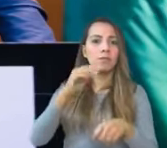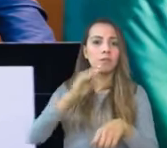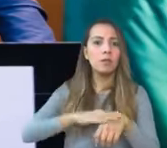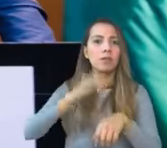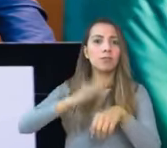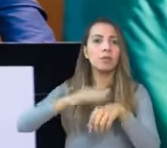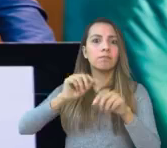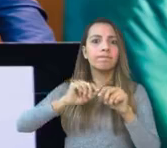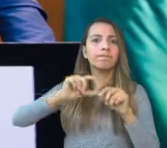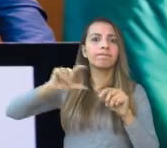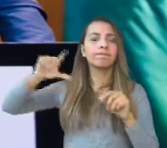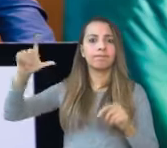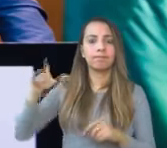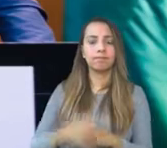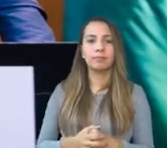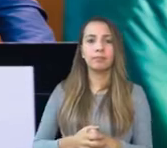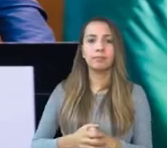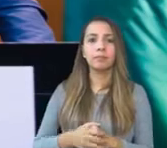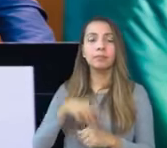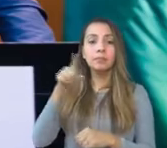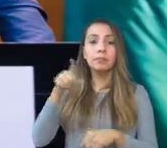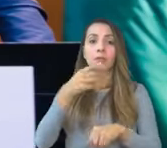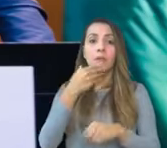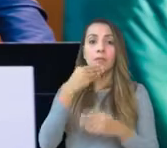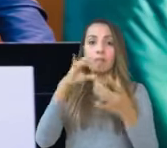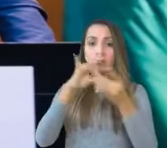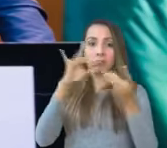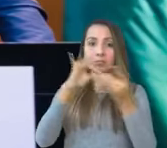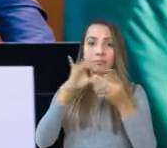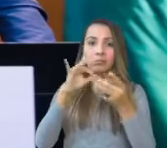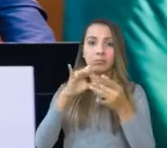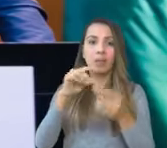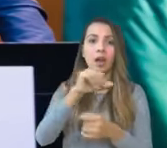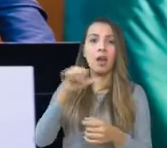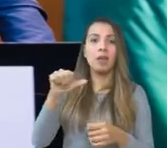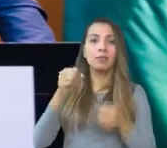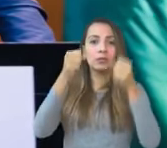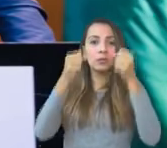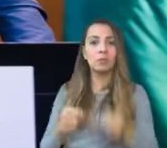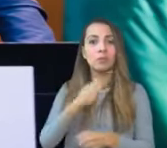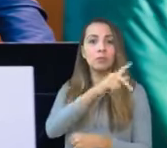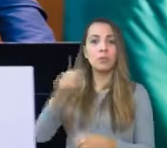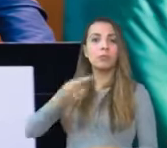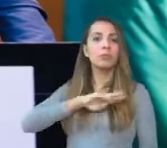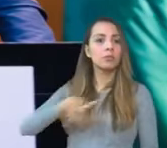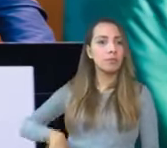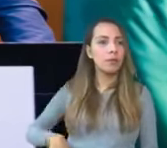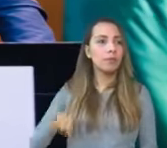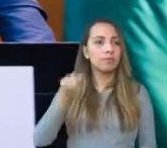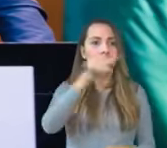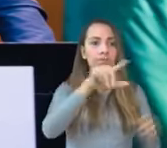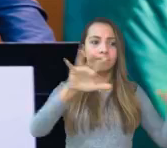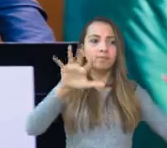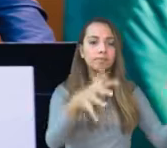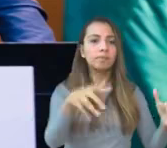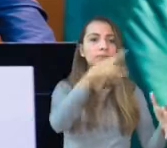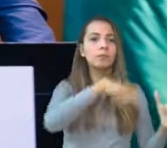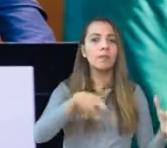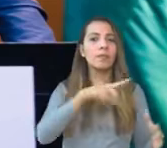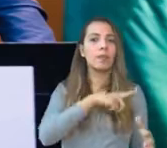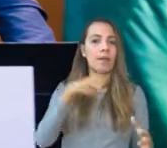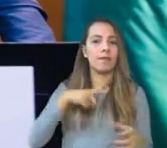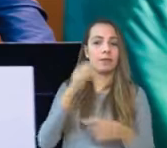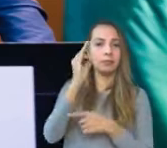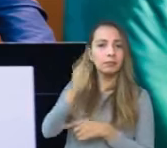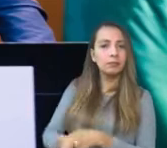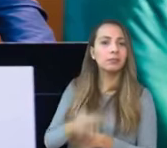aumentando. Puntualizó que los mandos de la Dirección de Seguridad Pública Municipal deben reconocer que se vive una crisis